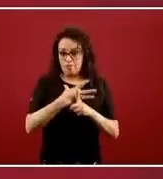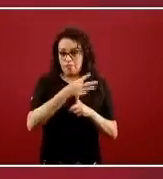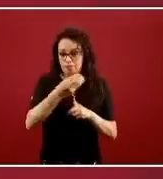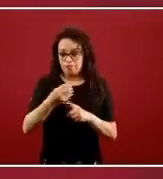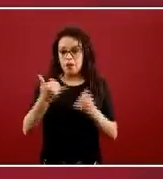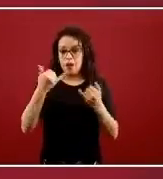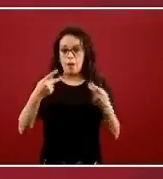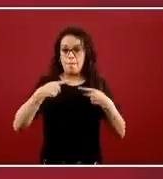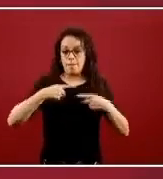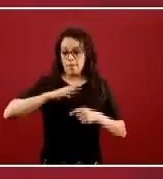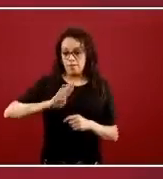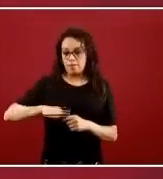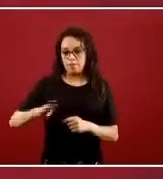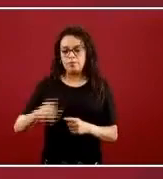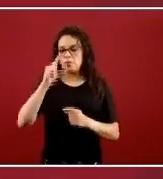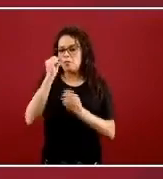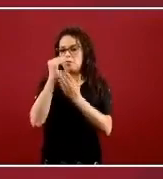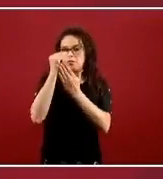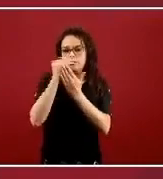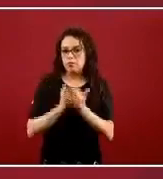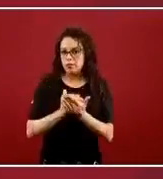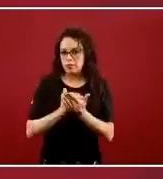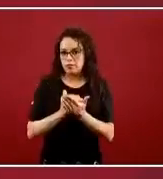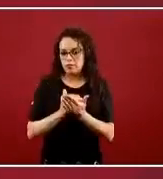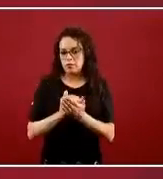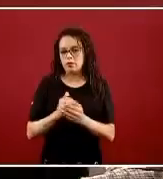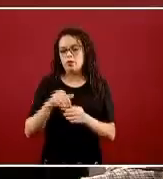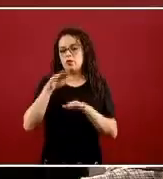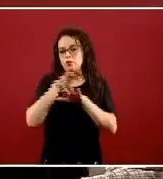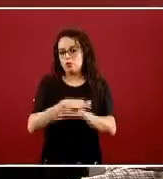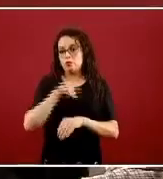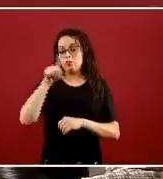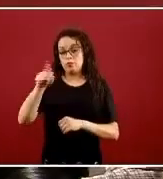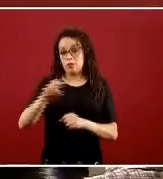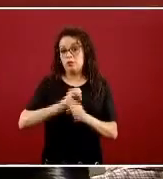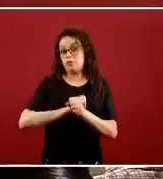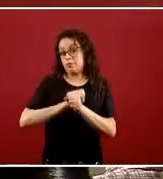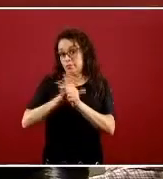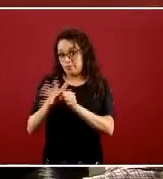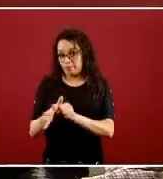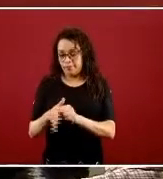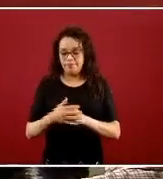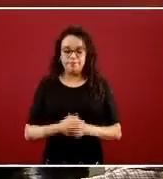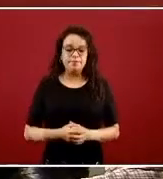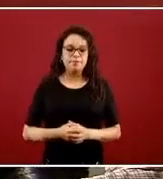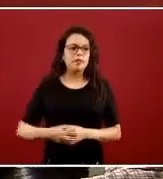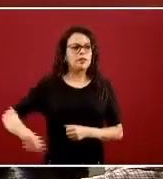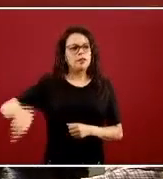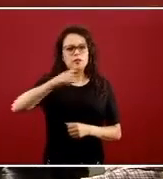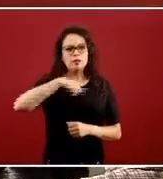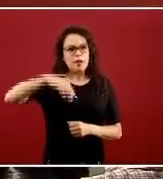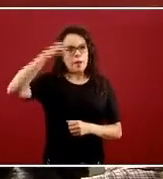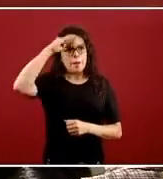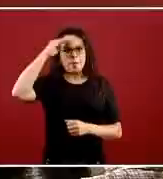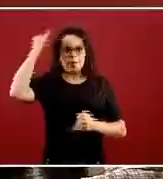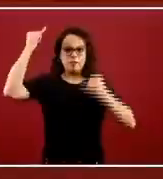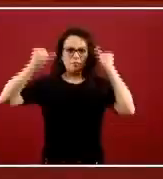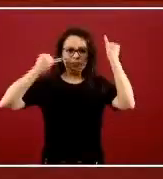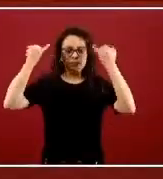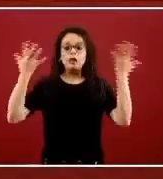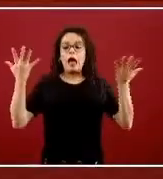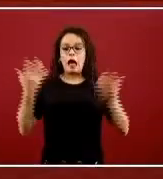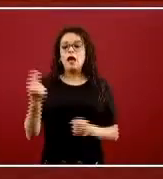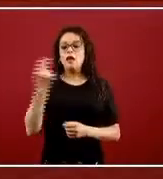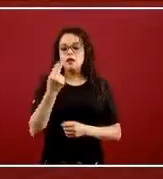de personas que han muerto por COVID. Y la presión era fuerte, empezaba la idea de pruebas rápidas y por qué México no